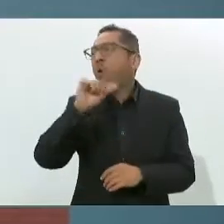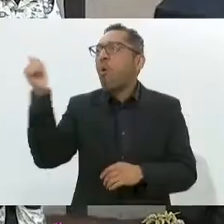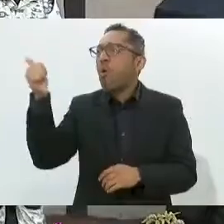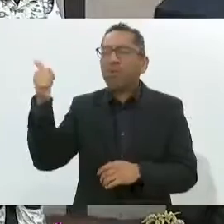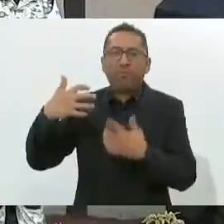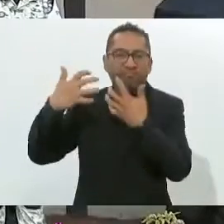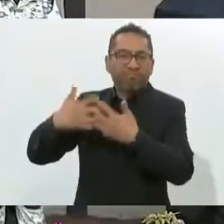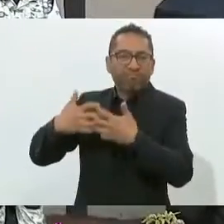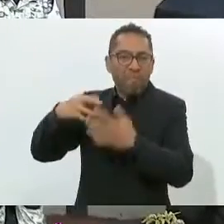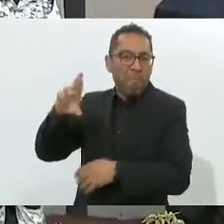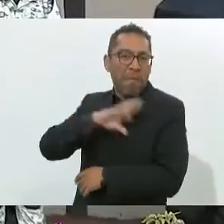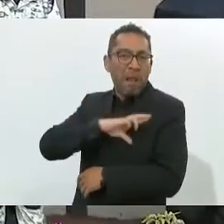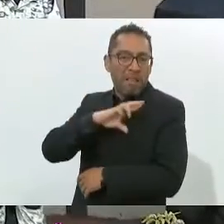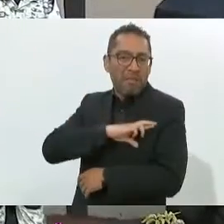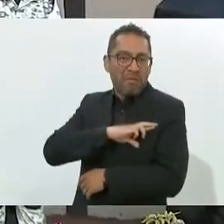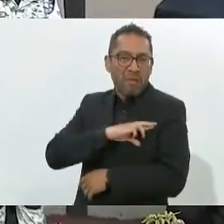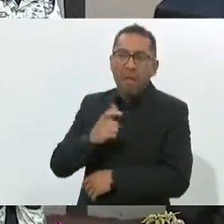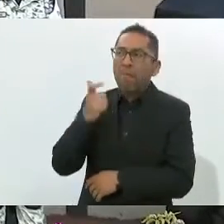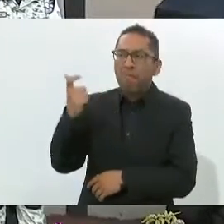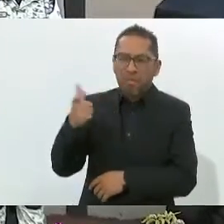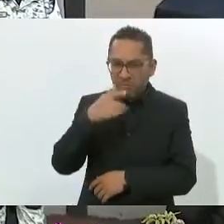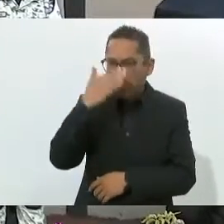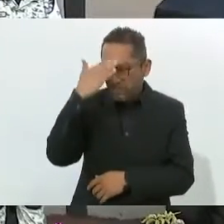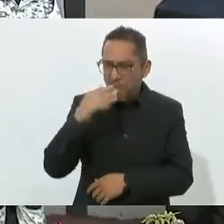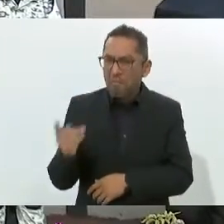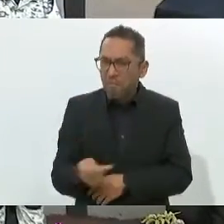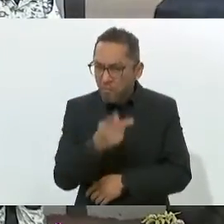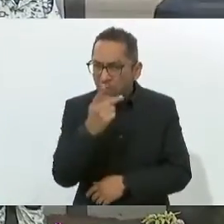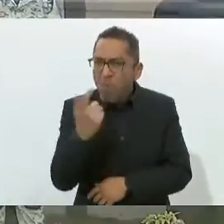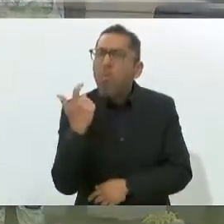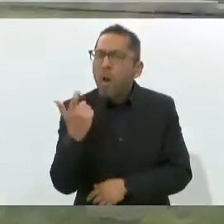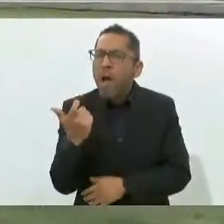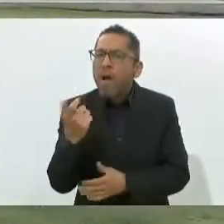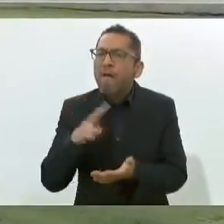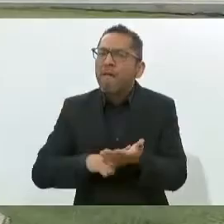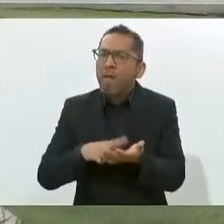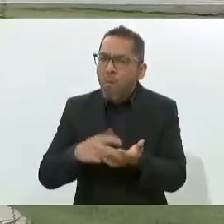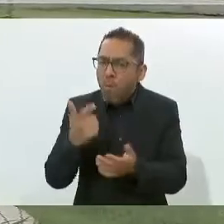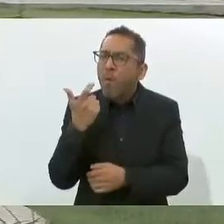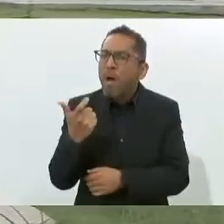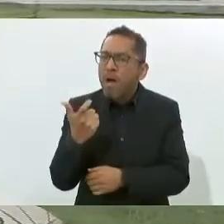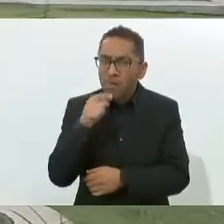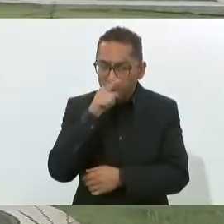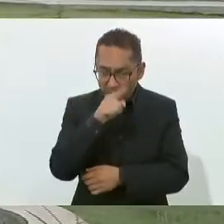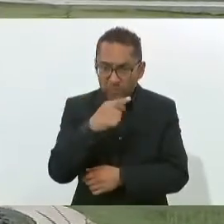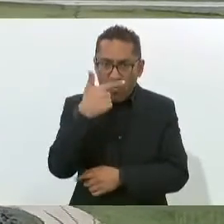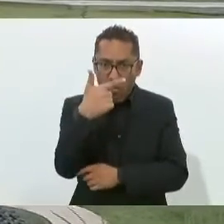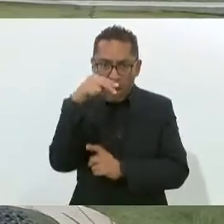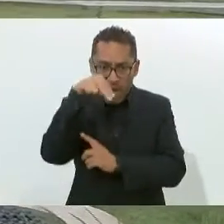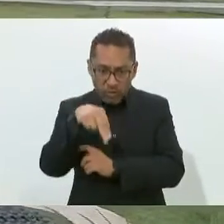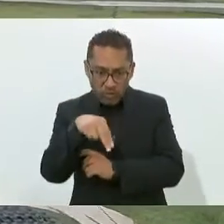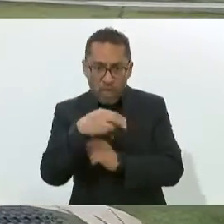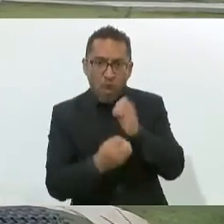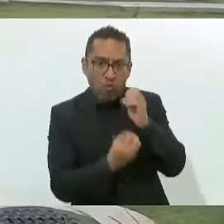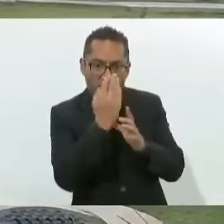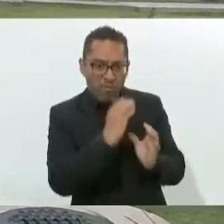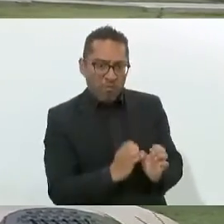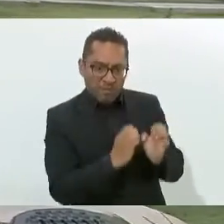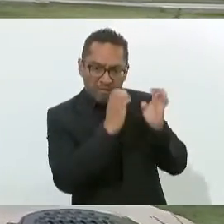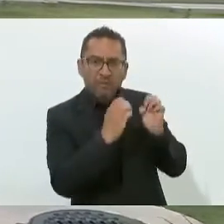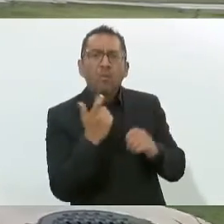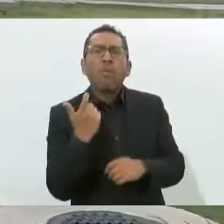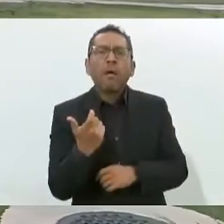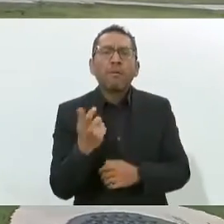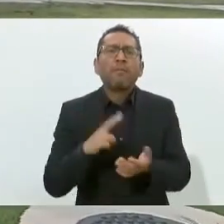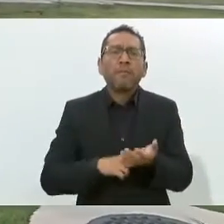privada. ¿Saben cuánto cuesta un cuartel de la Guardia Nacional?